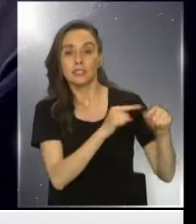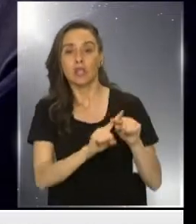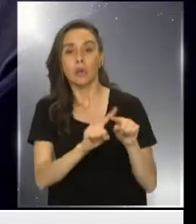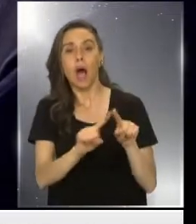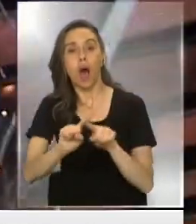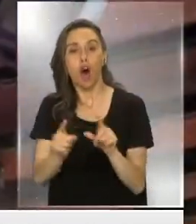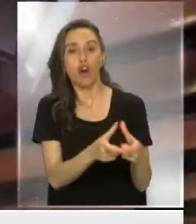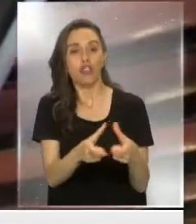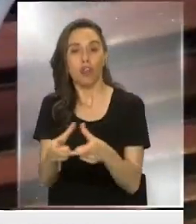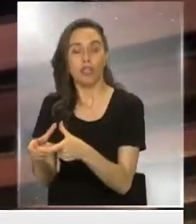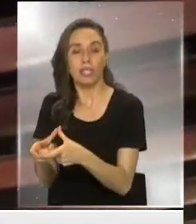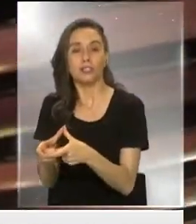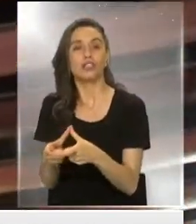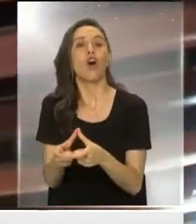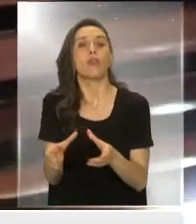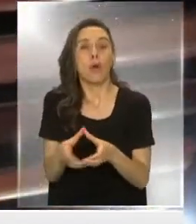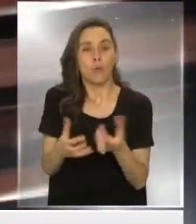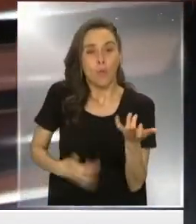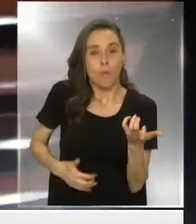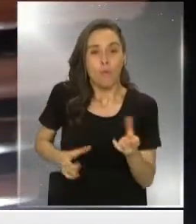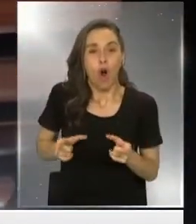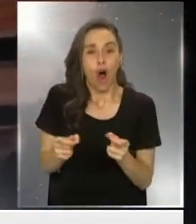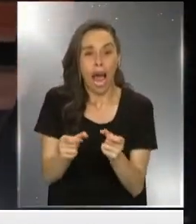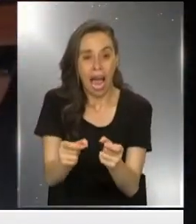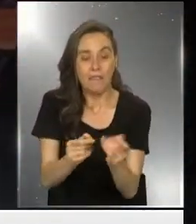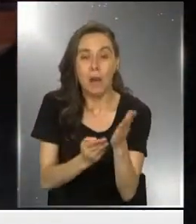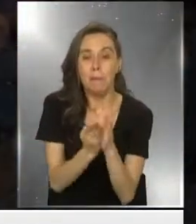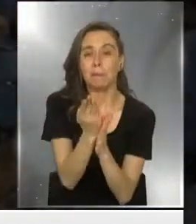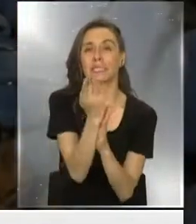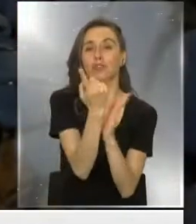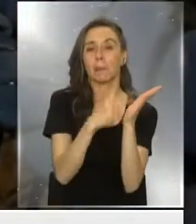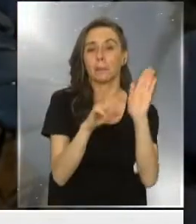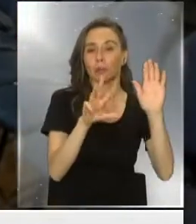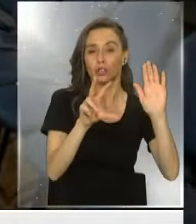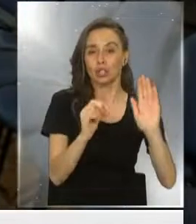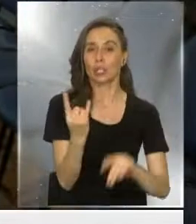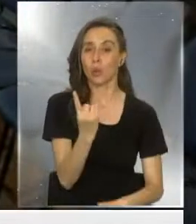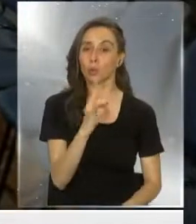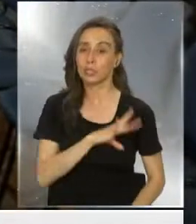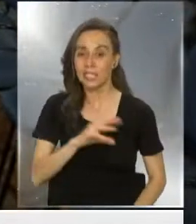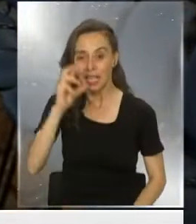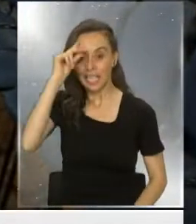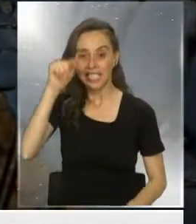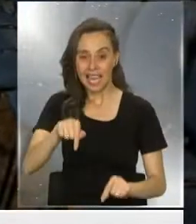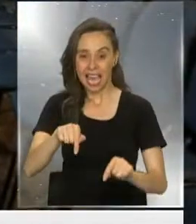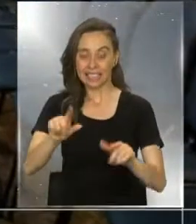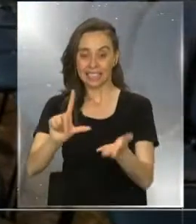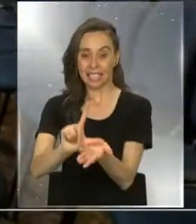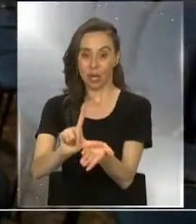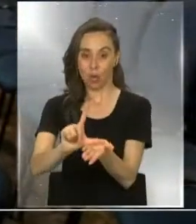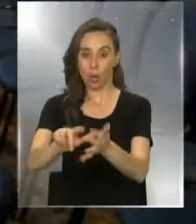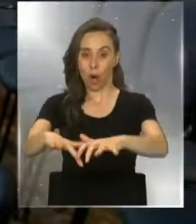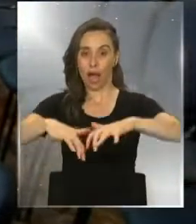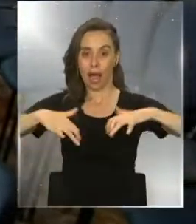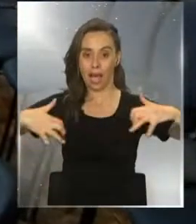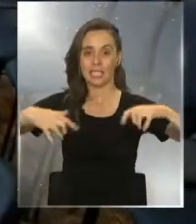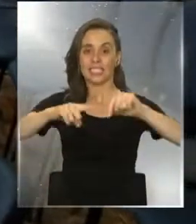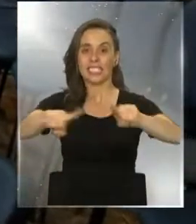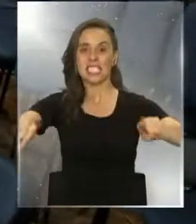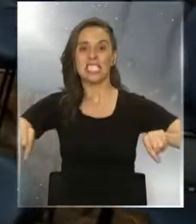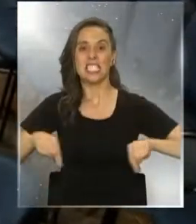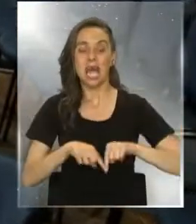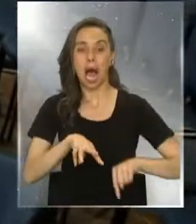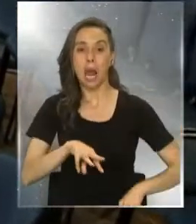discos de los Jaivas. A principios de los años 80, la Universidad de Chile crea este lugar, conocido hoy como la Sala